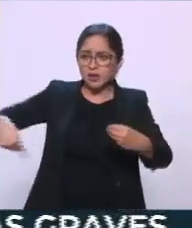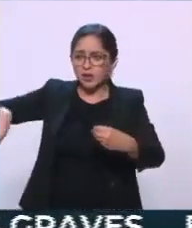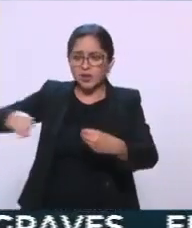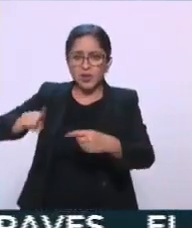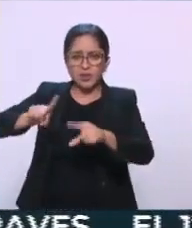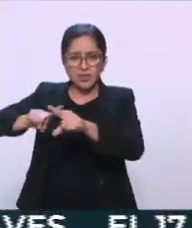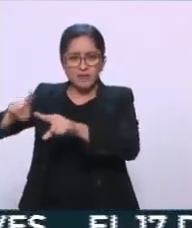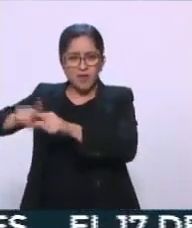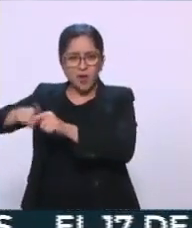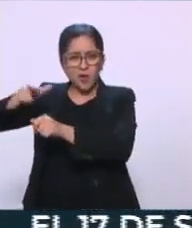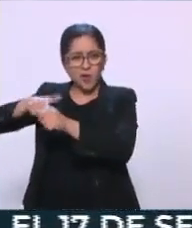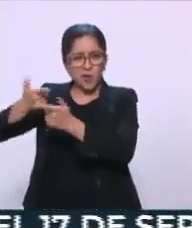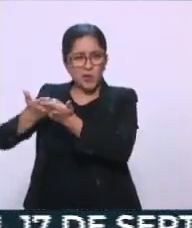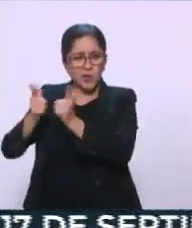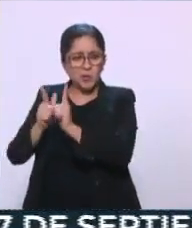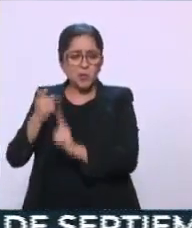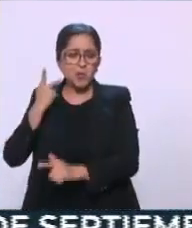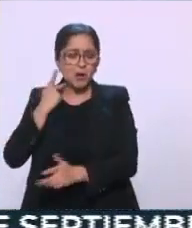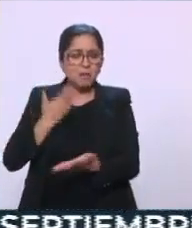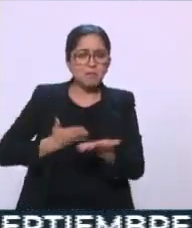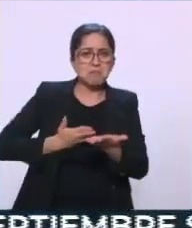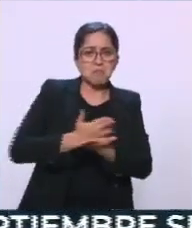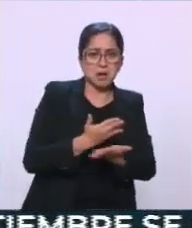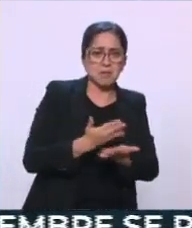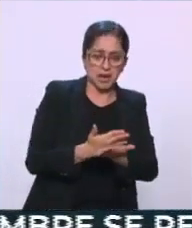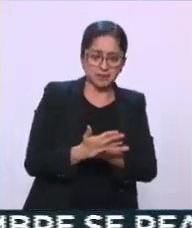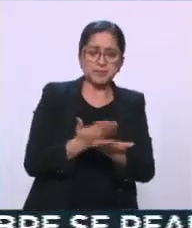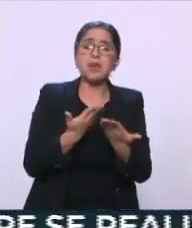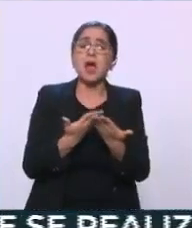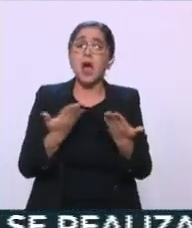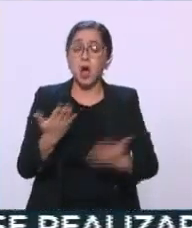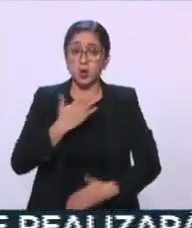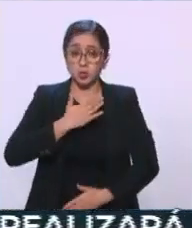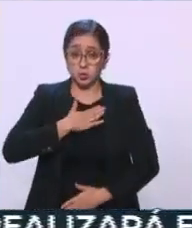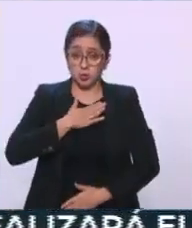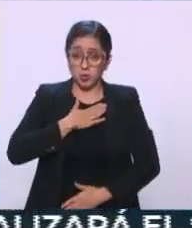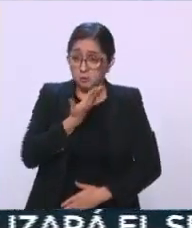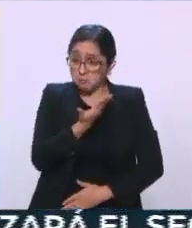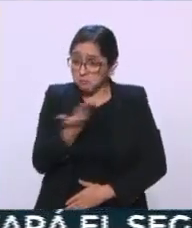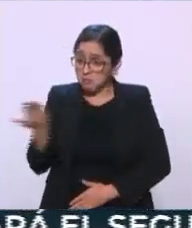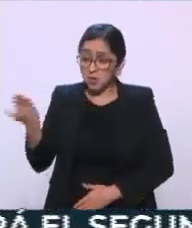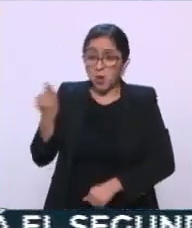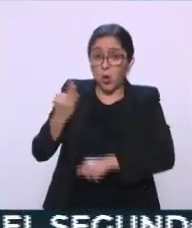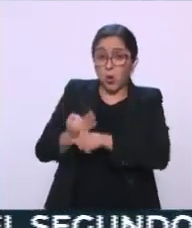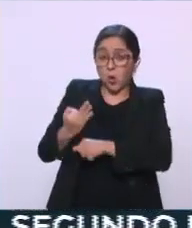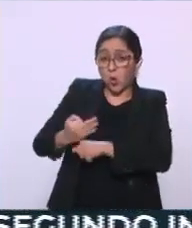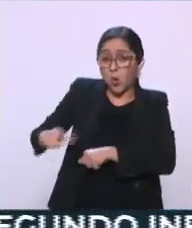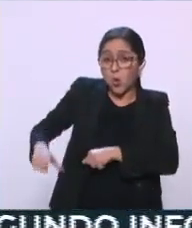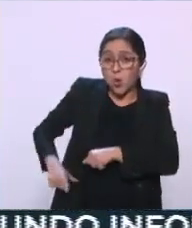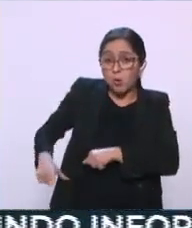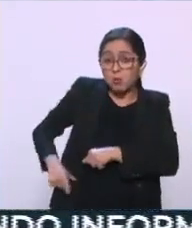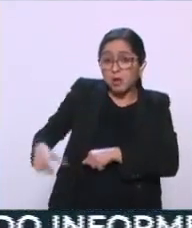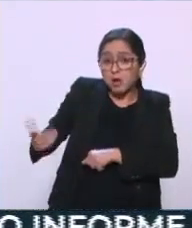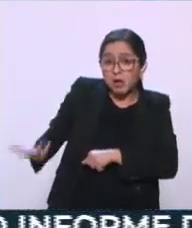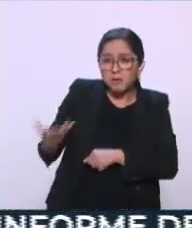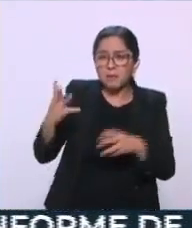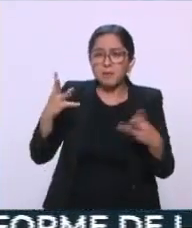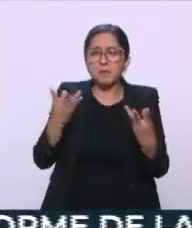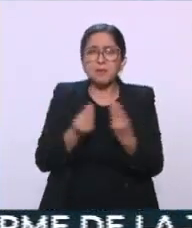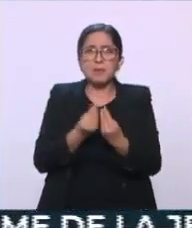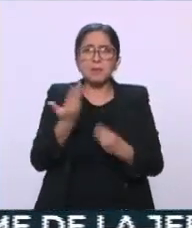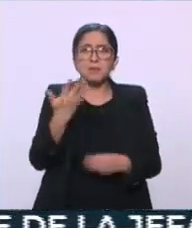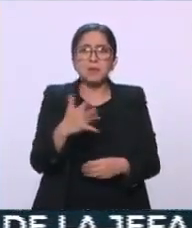en este caso subrayaría yo, hablando a los gobernadores, hay que tomar en cuenta que tenemos casi